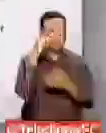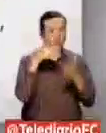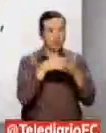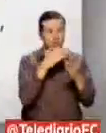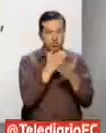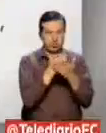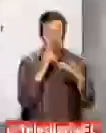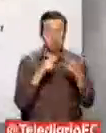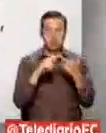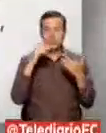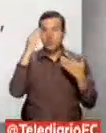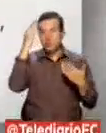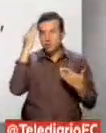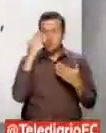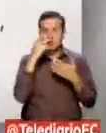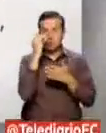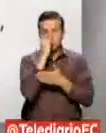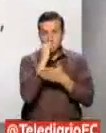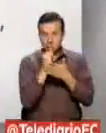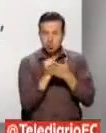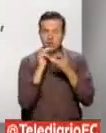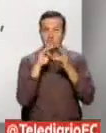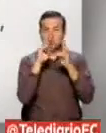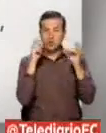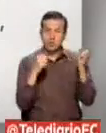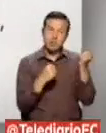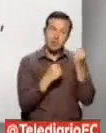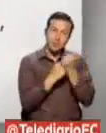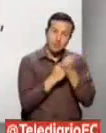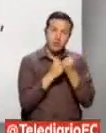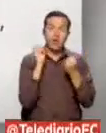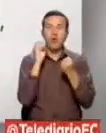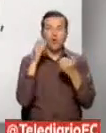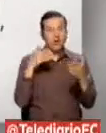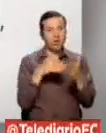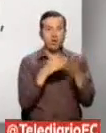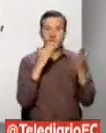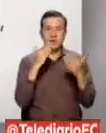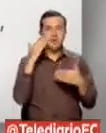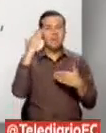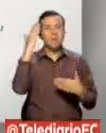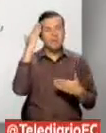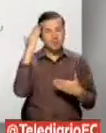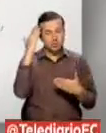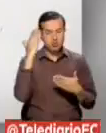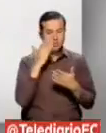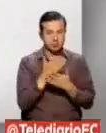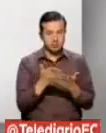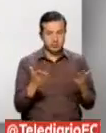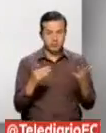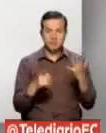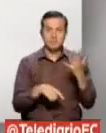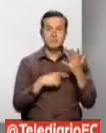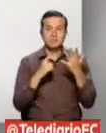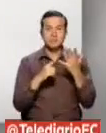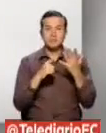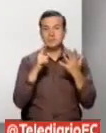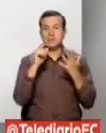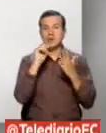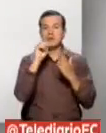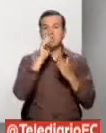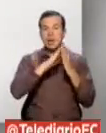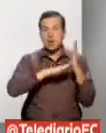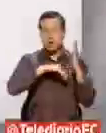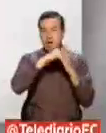económicas. Políticos, que son dibujos o consignas a favor o en contra de algún ente seccional, nacional o de sus autoridades. Artístico,